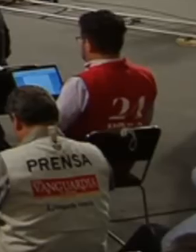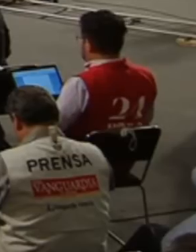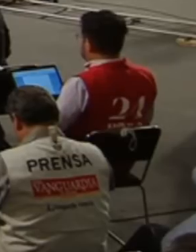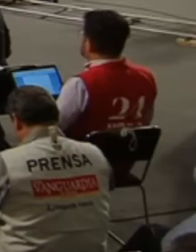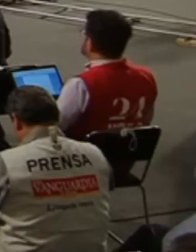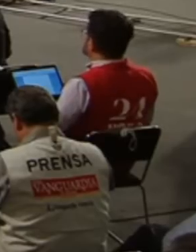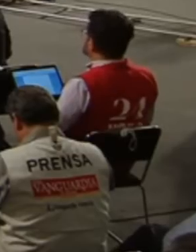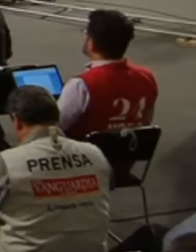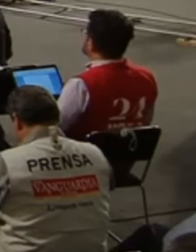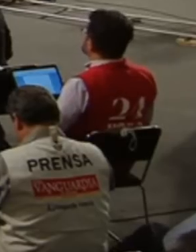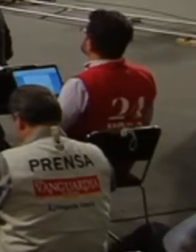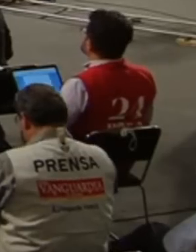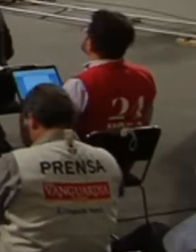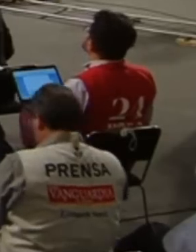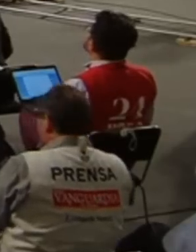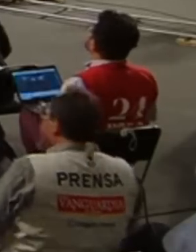No,